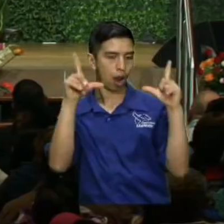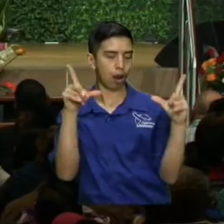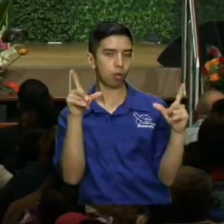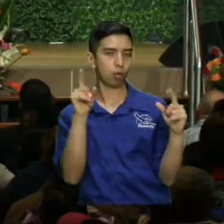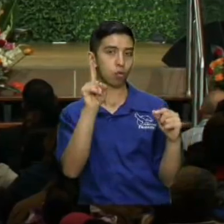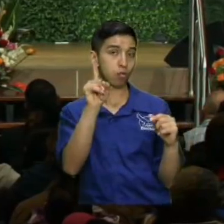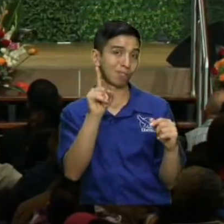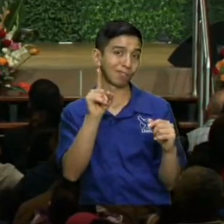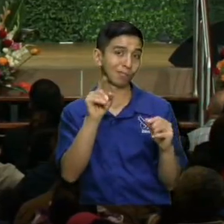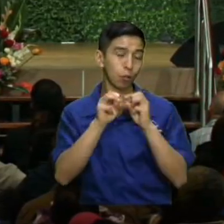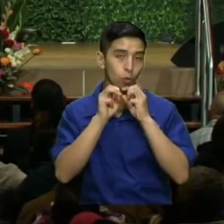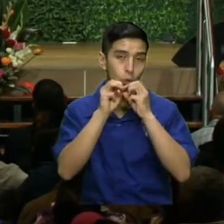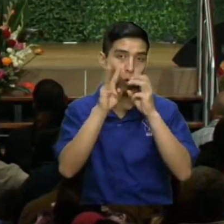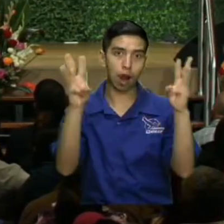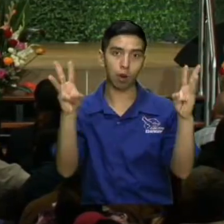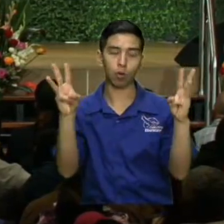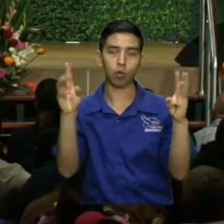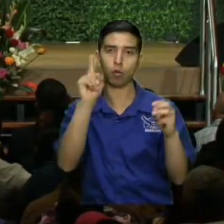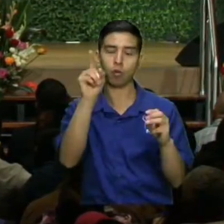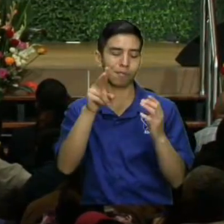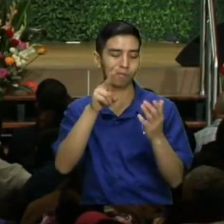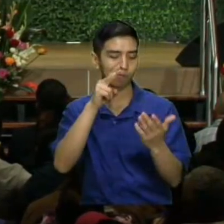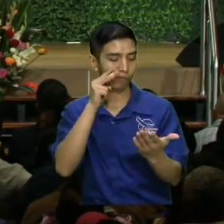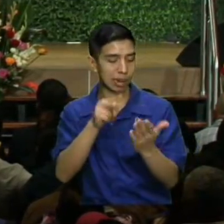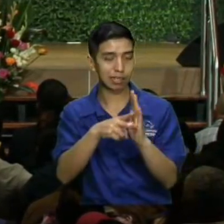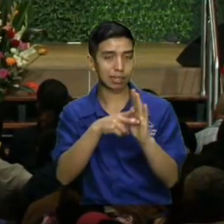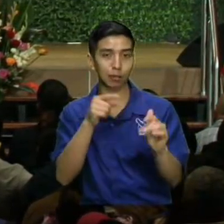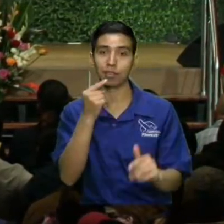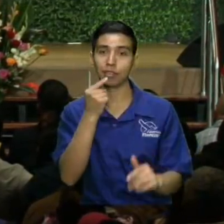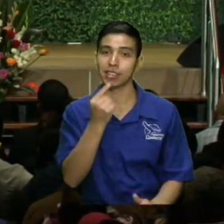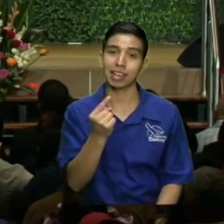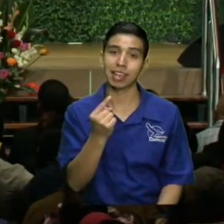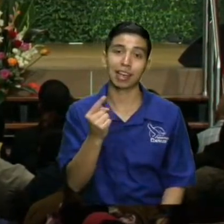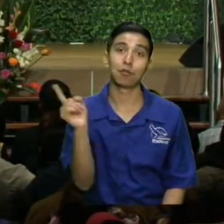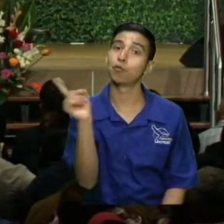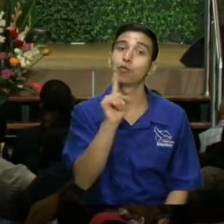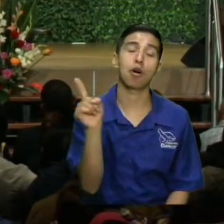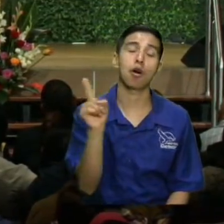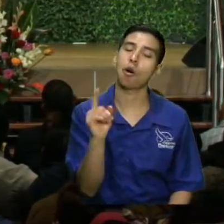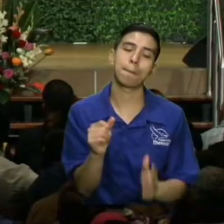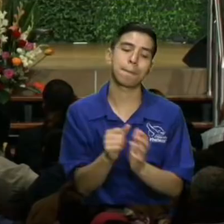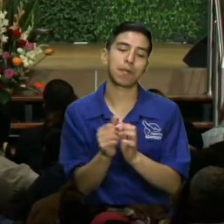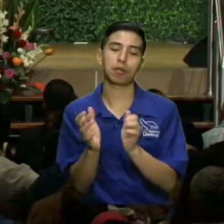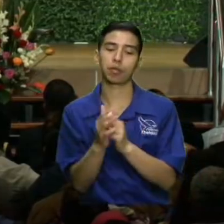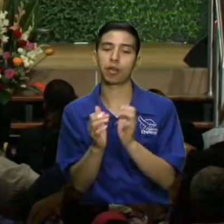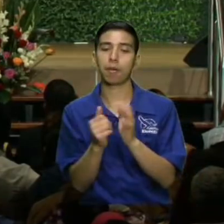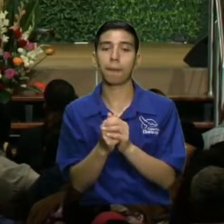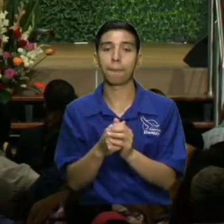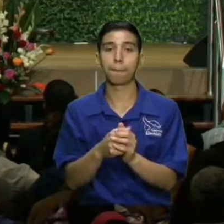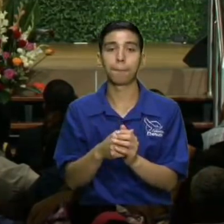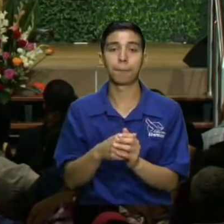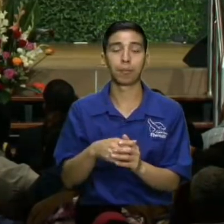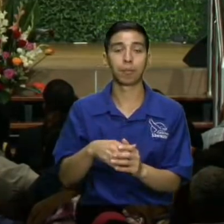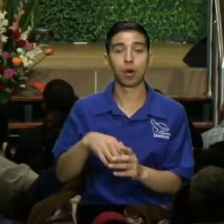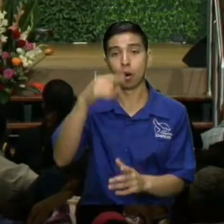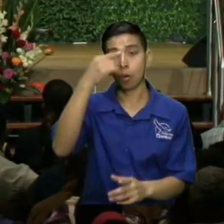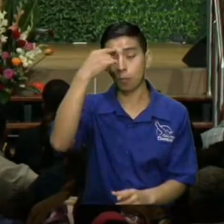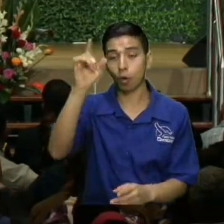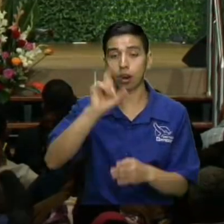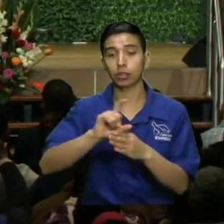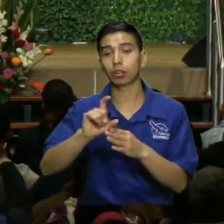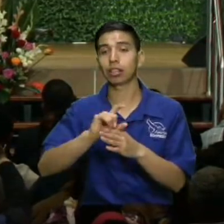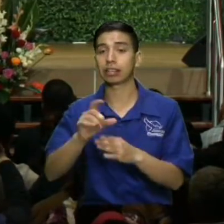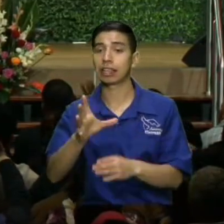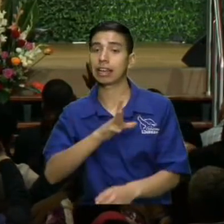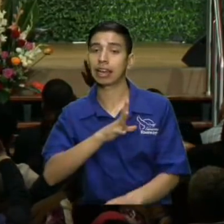salió. No os preocupéis por lo que habéis de comer, ni de